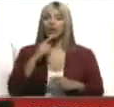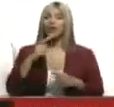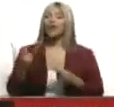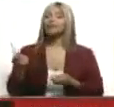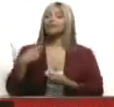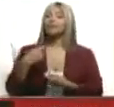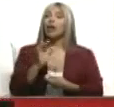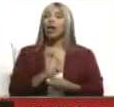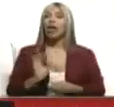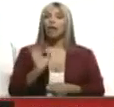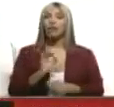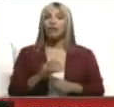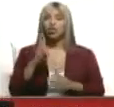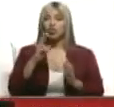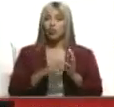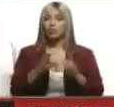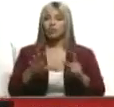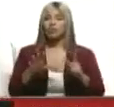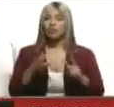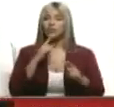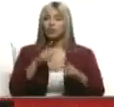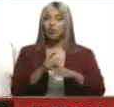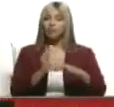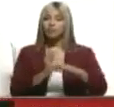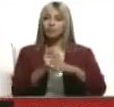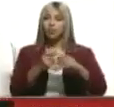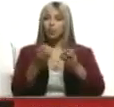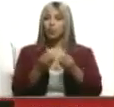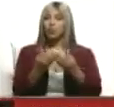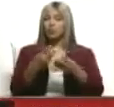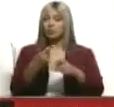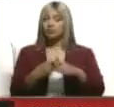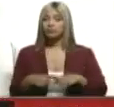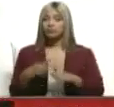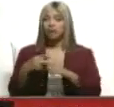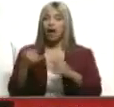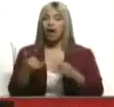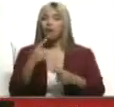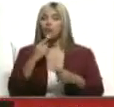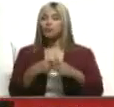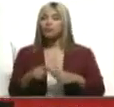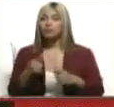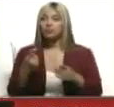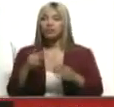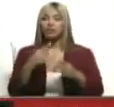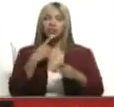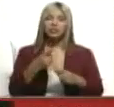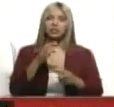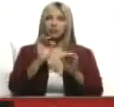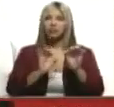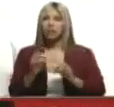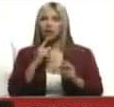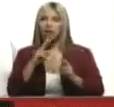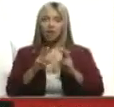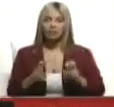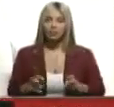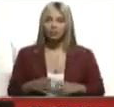entregar dinero a Venezuela en 2017. Y quedaron congeladas. Ahora esas cuentas son inauditables, yo sé que tienen una auditoría, que tienen